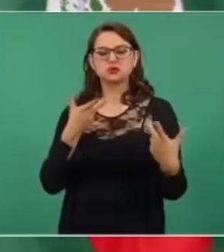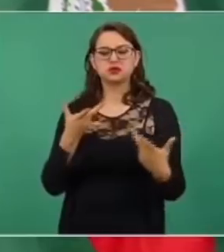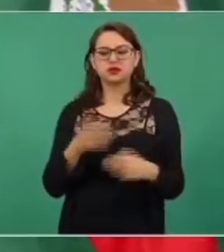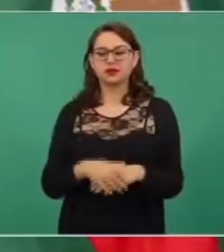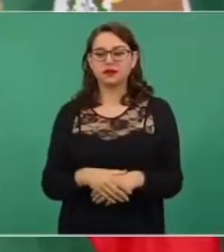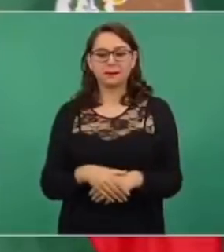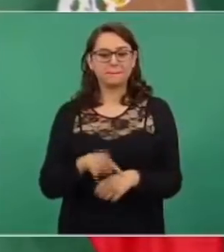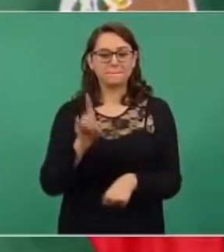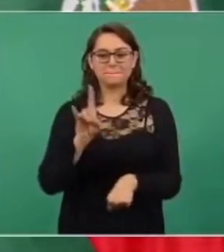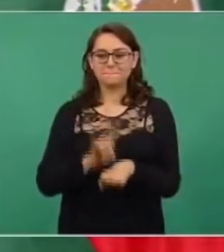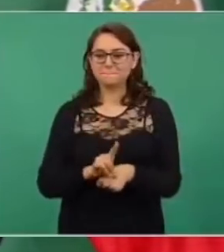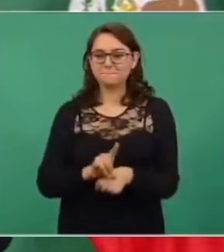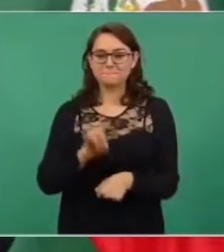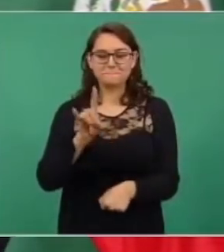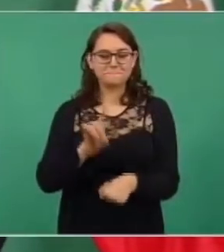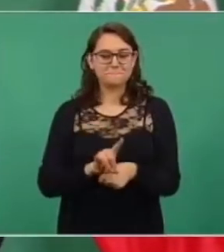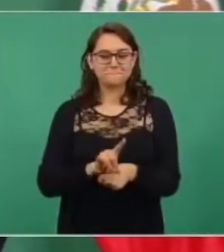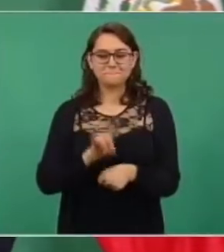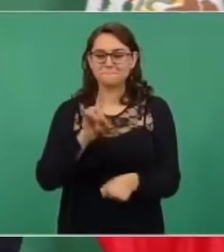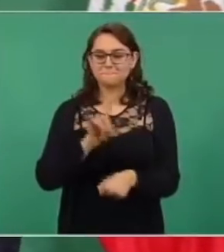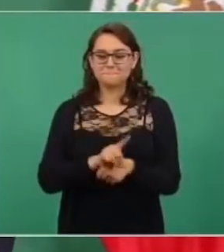engañando.